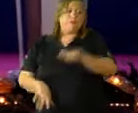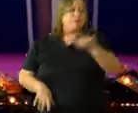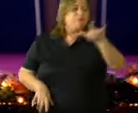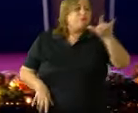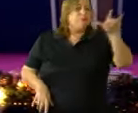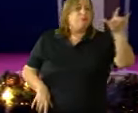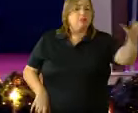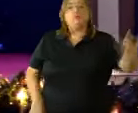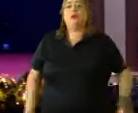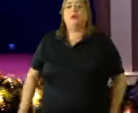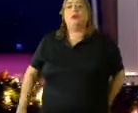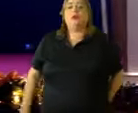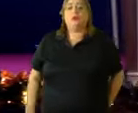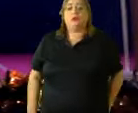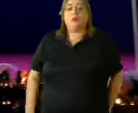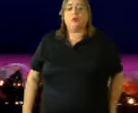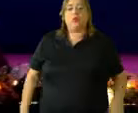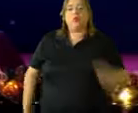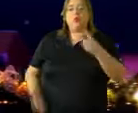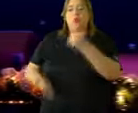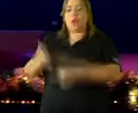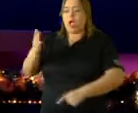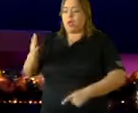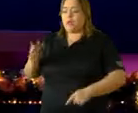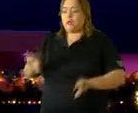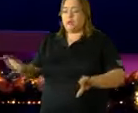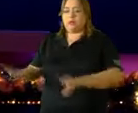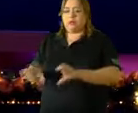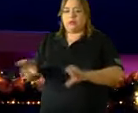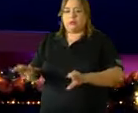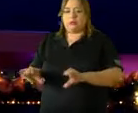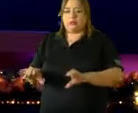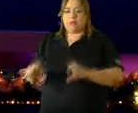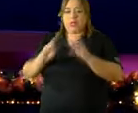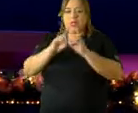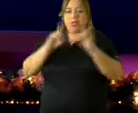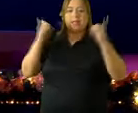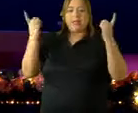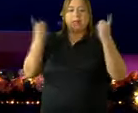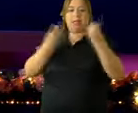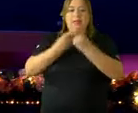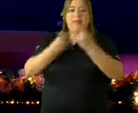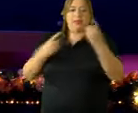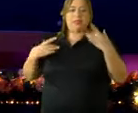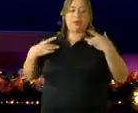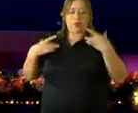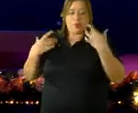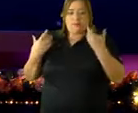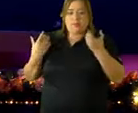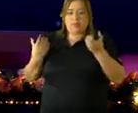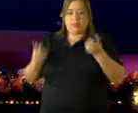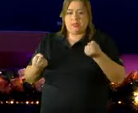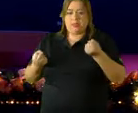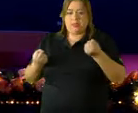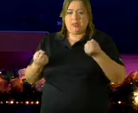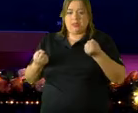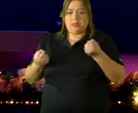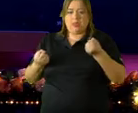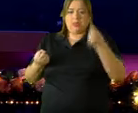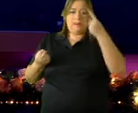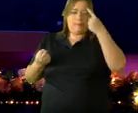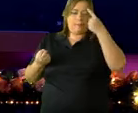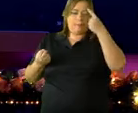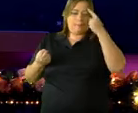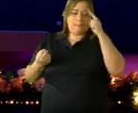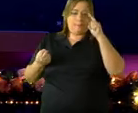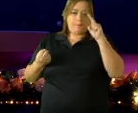Y movilizaron todo el departamento de salud, oiga, para recibir el